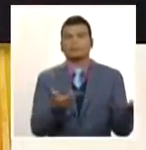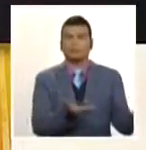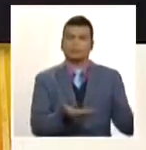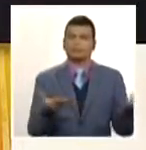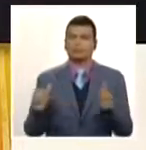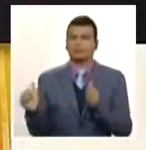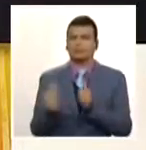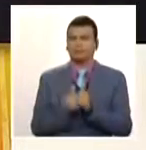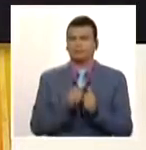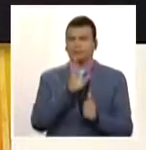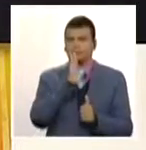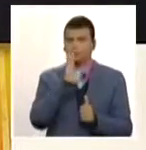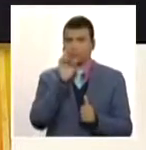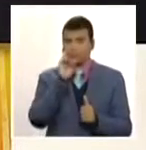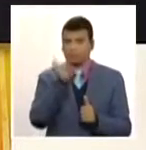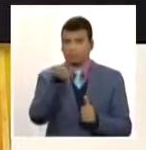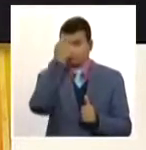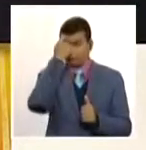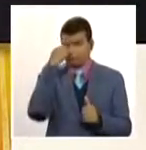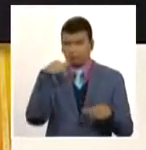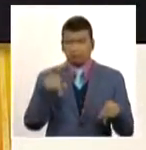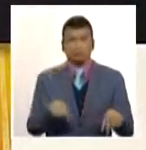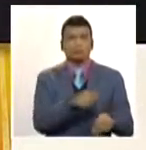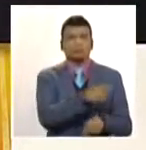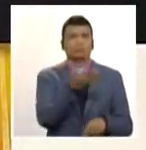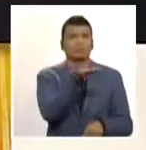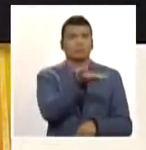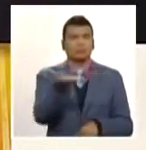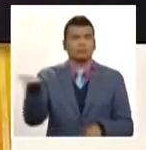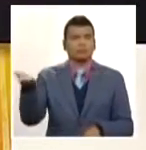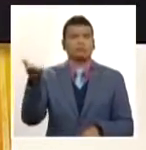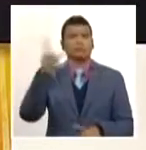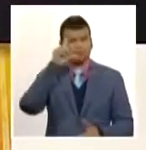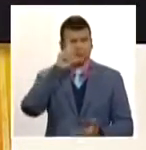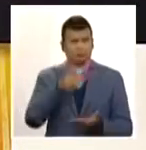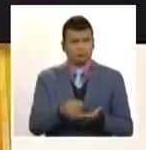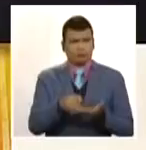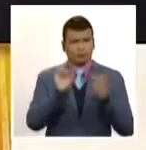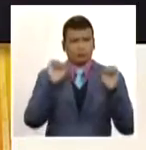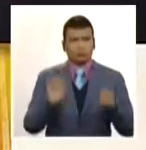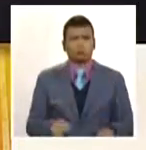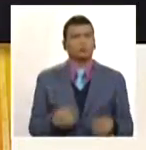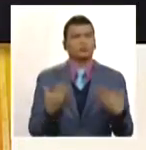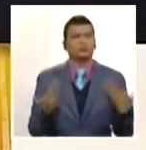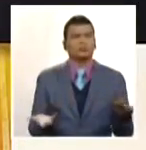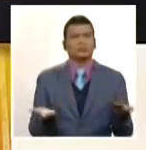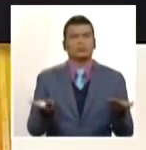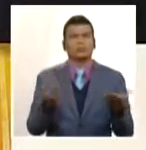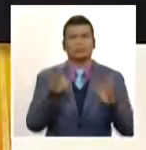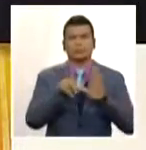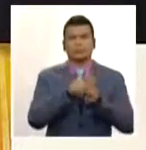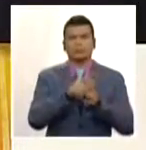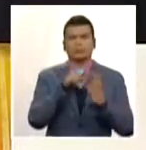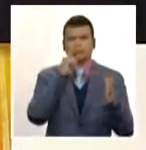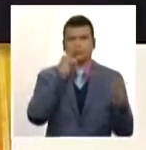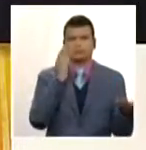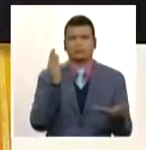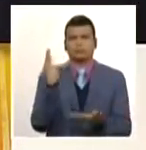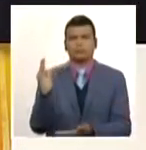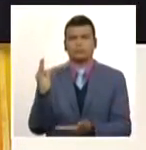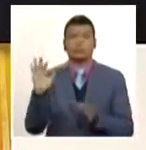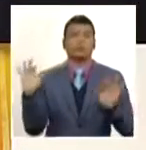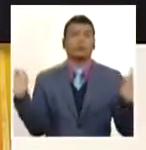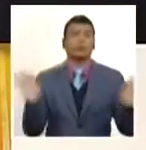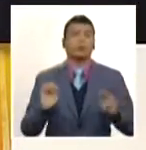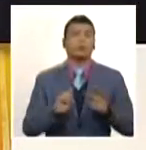entonces a presentarlos, pero les recordamos que ustedes pueden opinar a través de @economiahd y a través de nuestra línea telefónica,